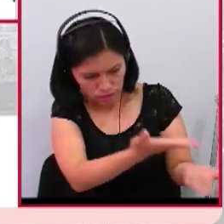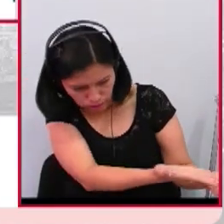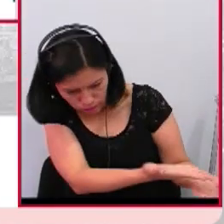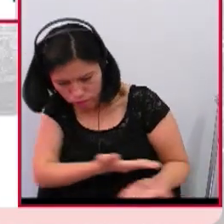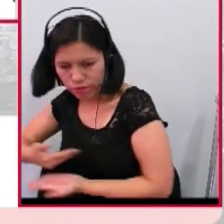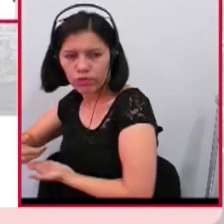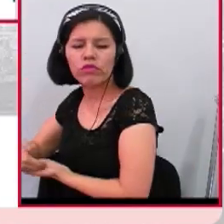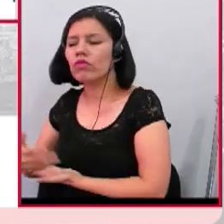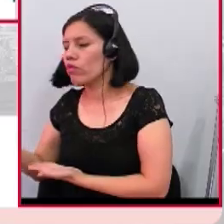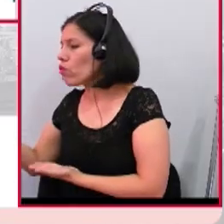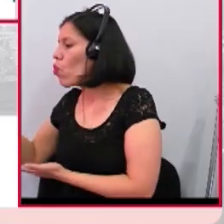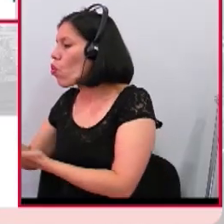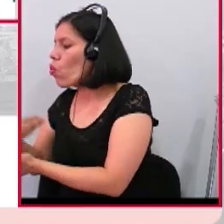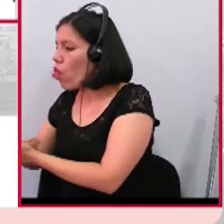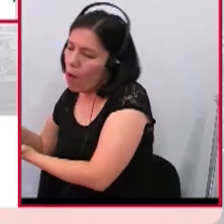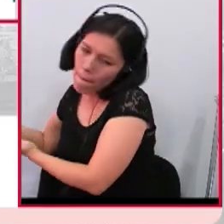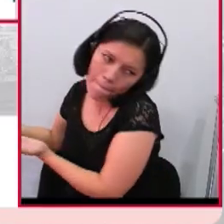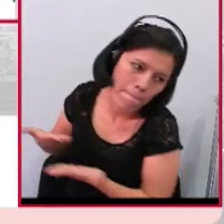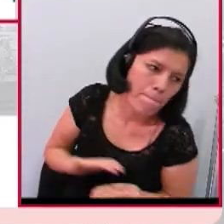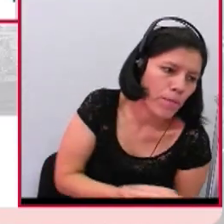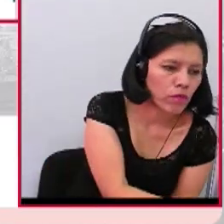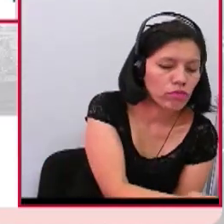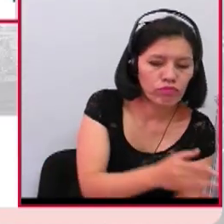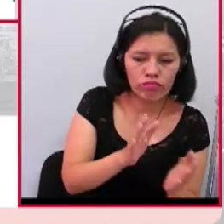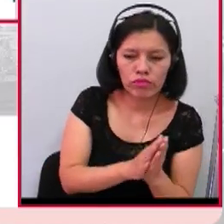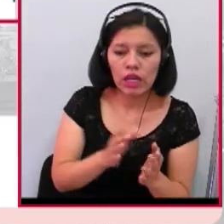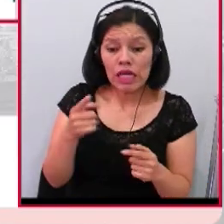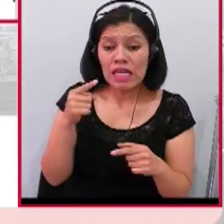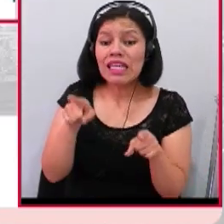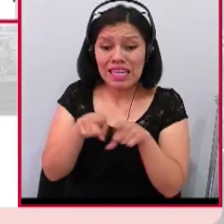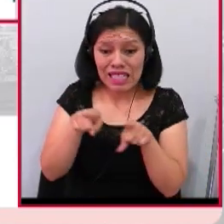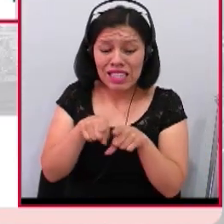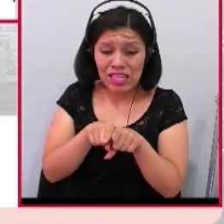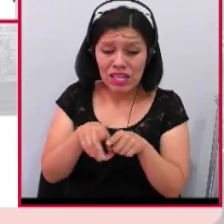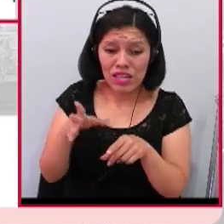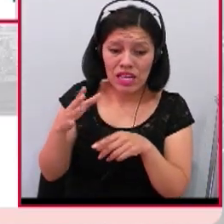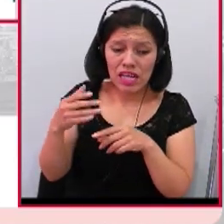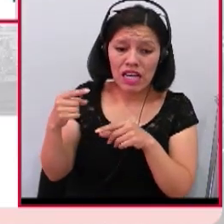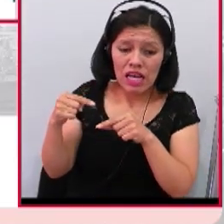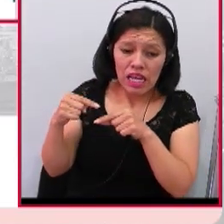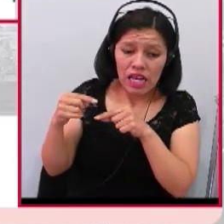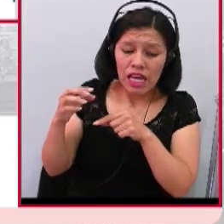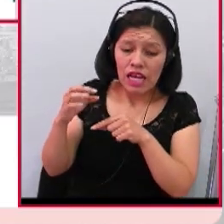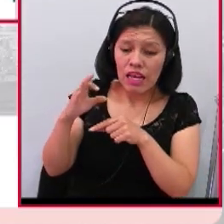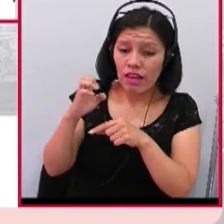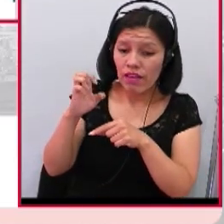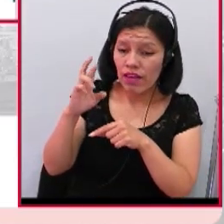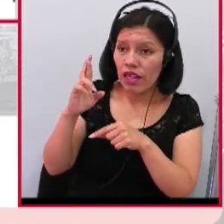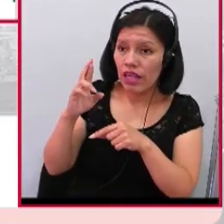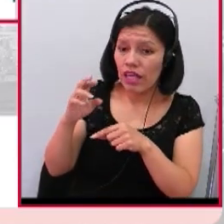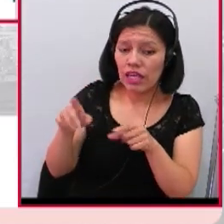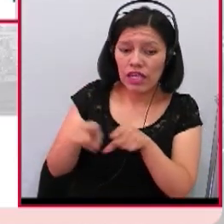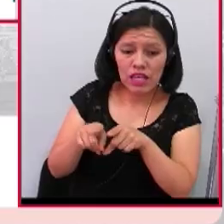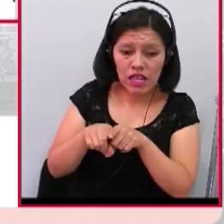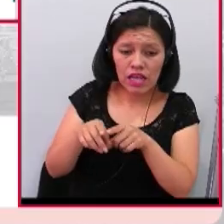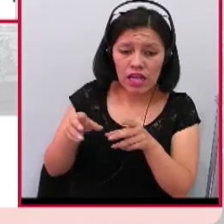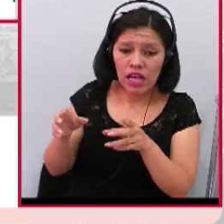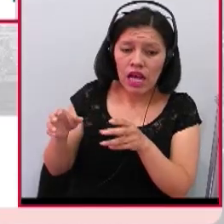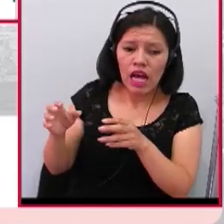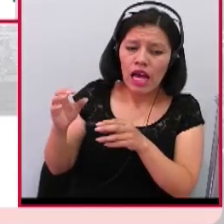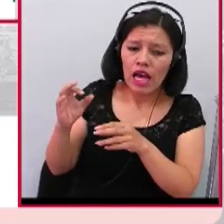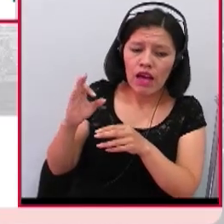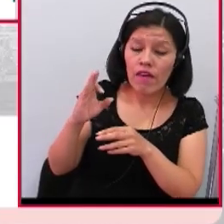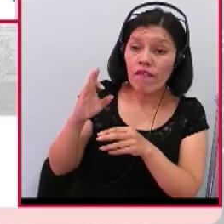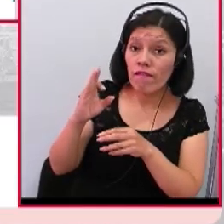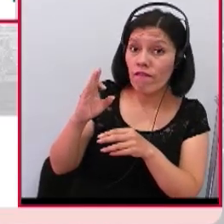las etapas de cobre. Y en cobre es lo mismo. Se cruzan la línea roja y la fucsia en este caso, y terminó el soplado de cobre. A lo mucho